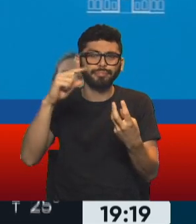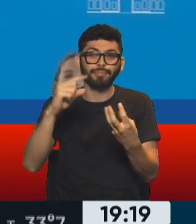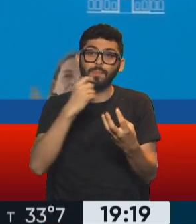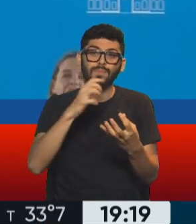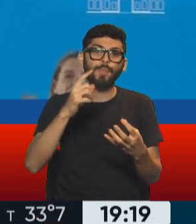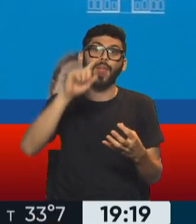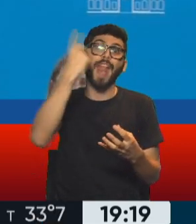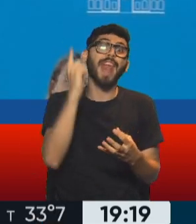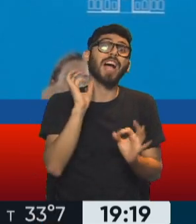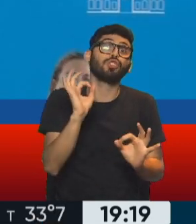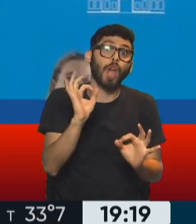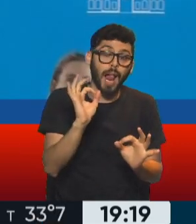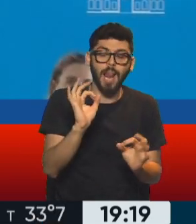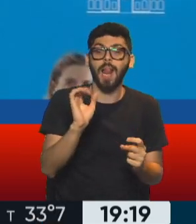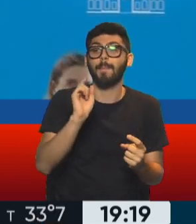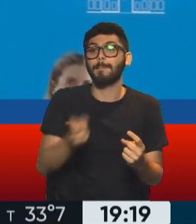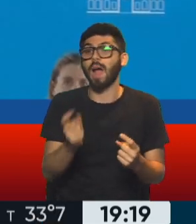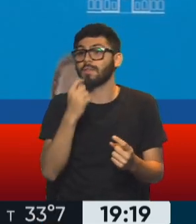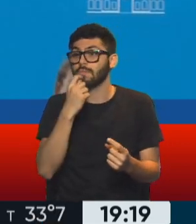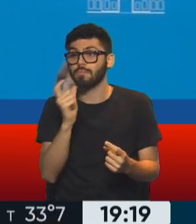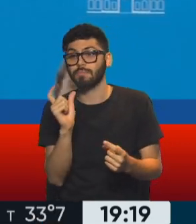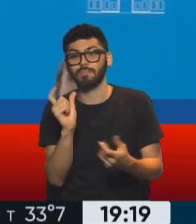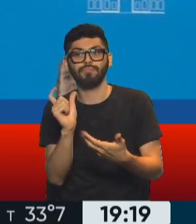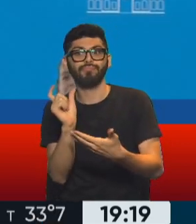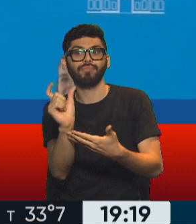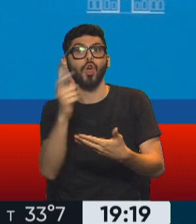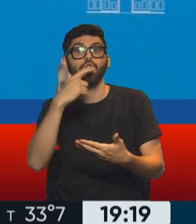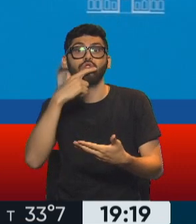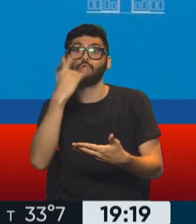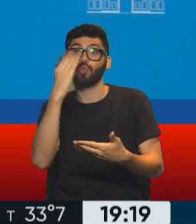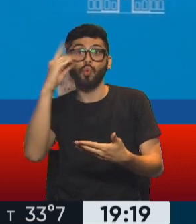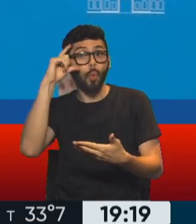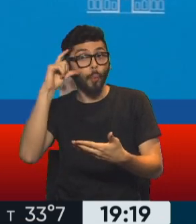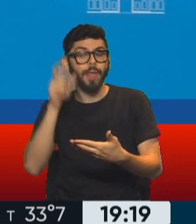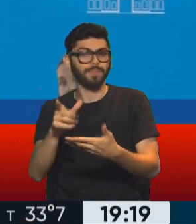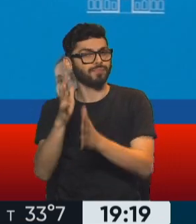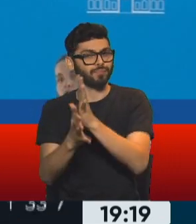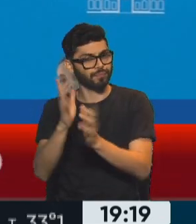jurisdicción nacional y para todas aquellas en las cuales se pueda utilizar la tarjeta SUBE.